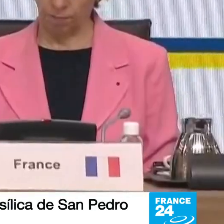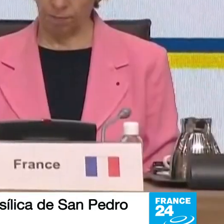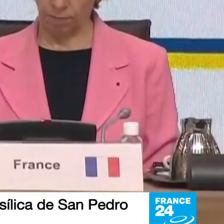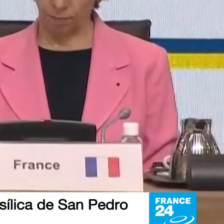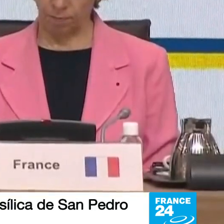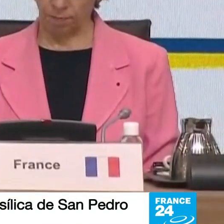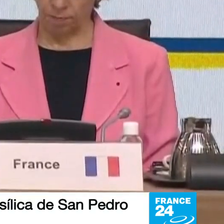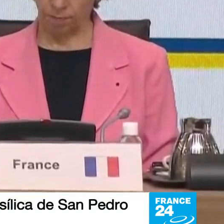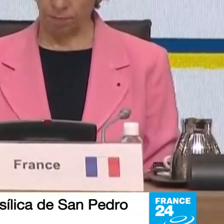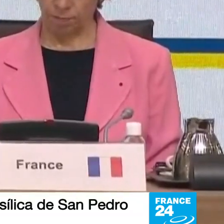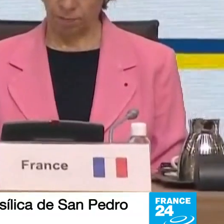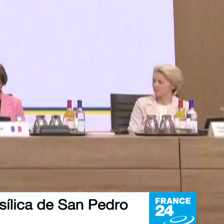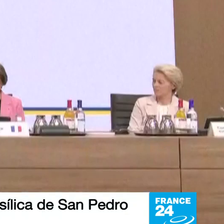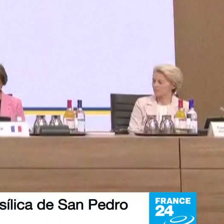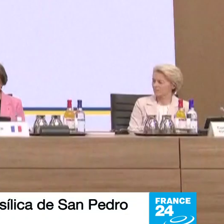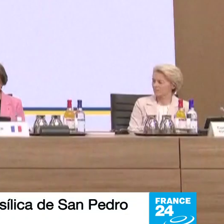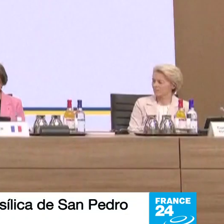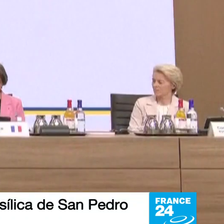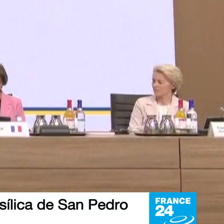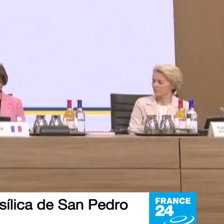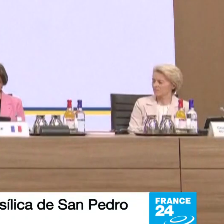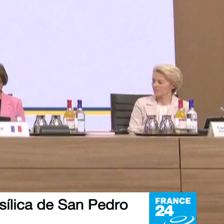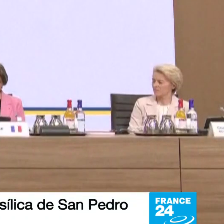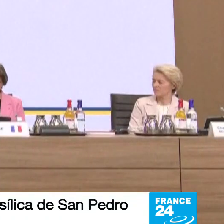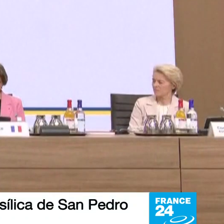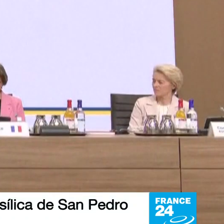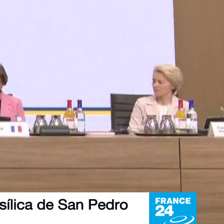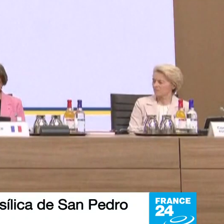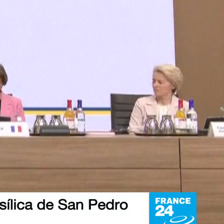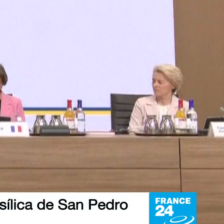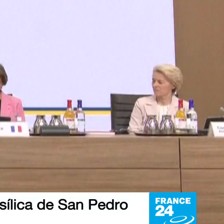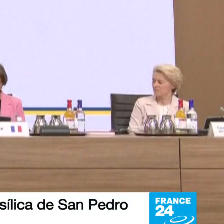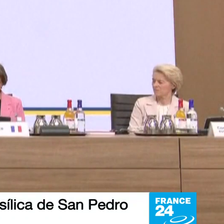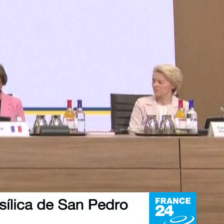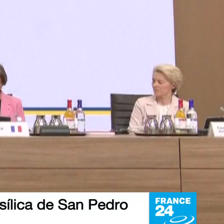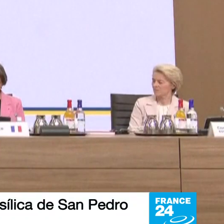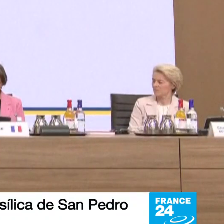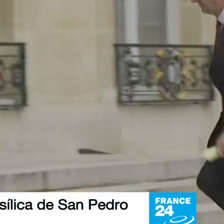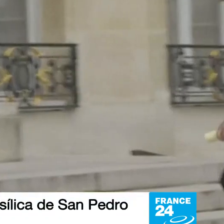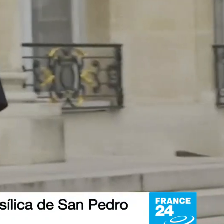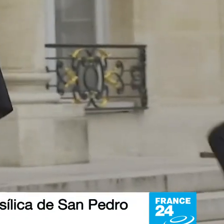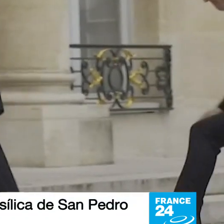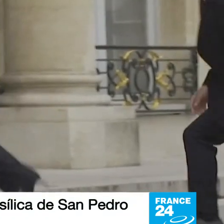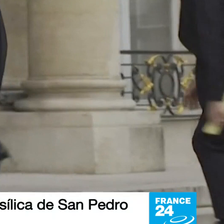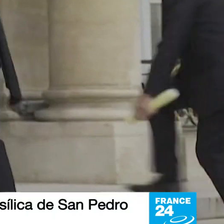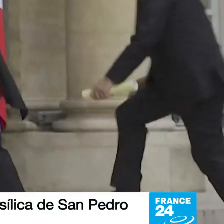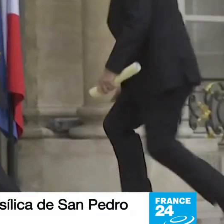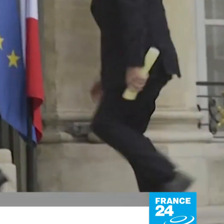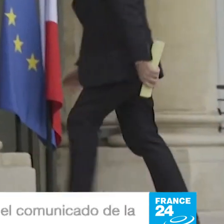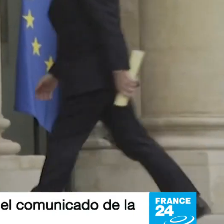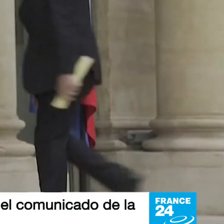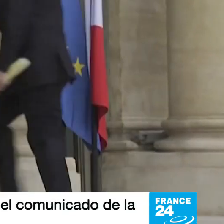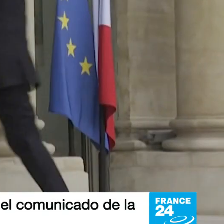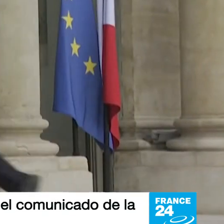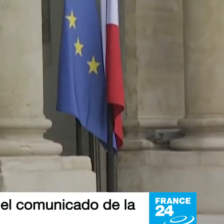también hizo referencia en su alocución a los distintos retos que plantea la guerra en Ucrania prometiendo seguir apoyando aquí f en clave militar